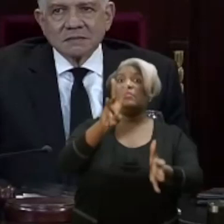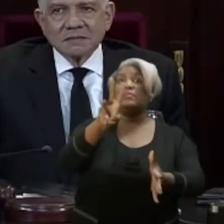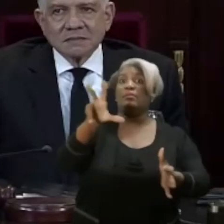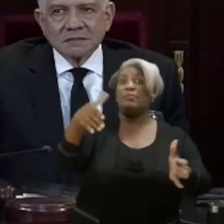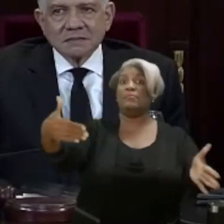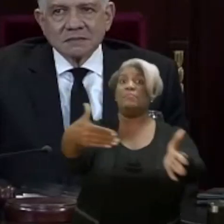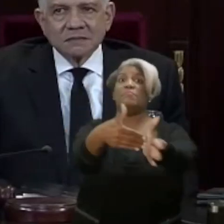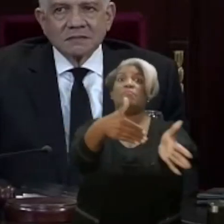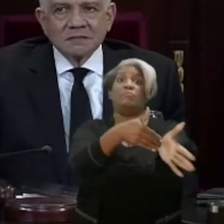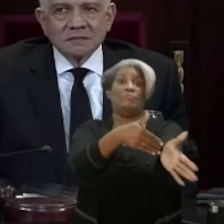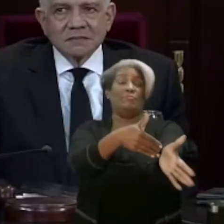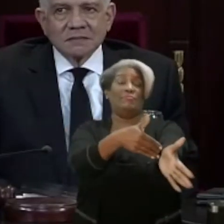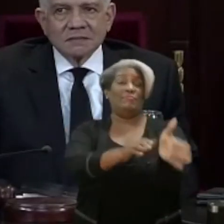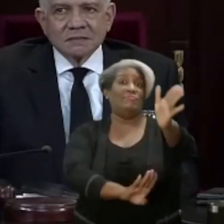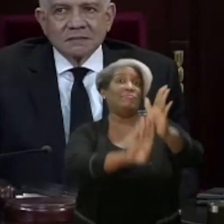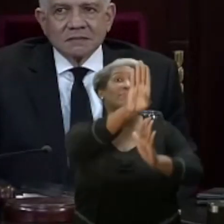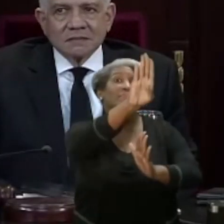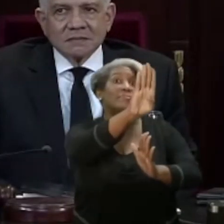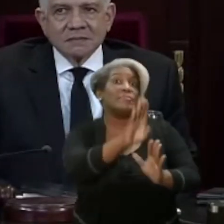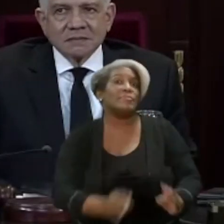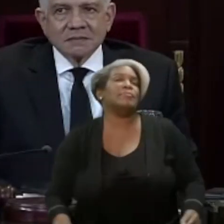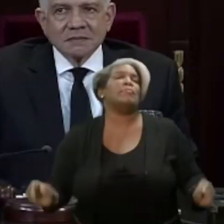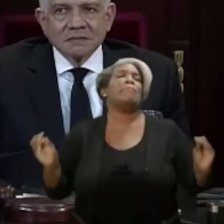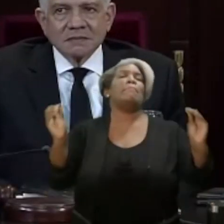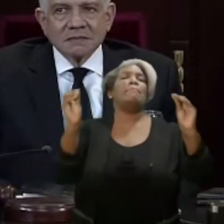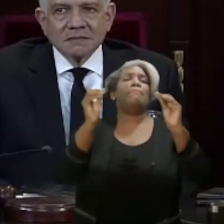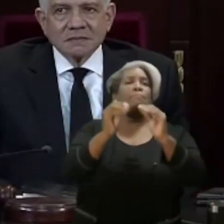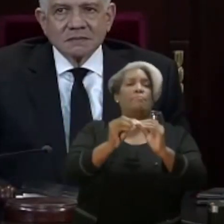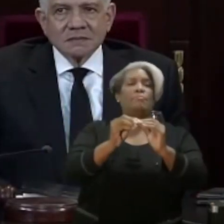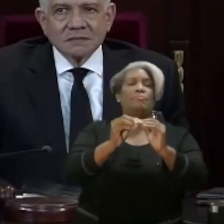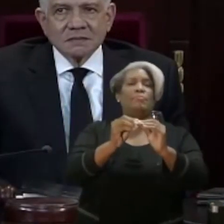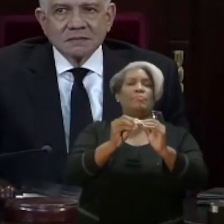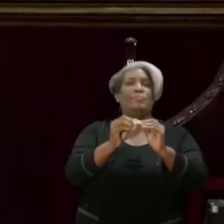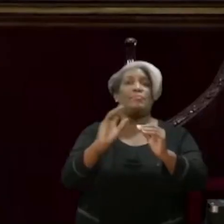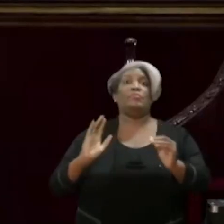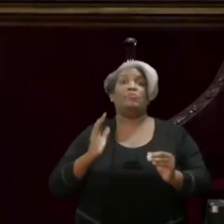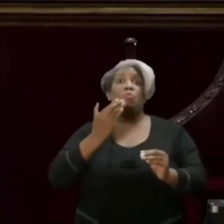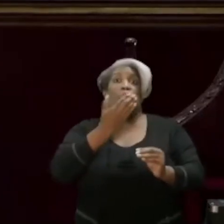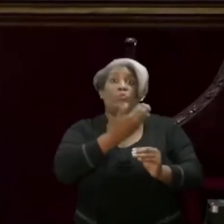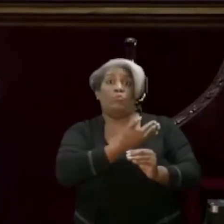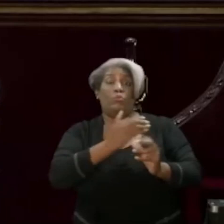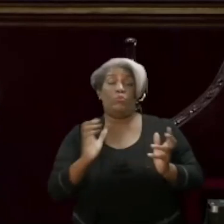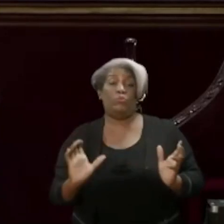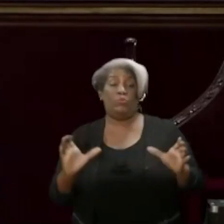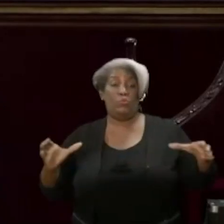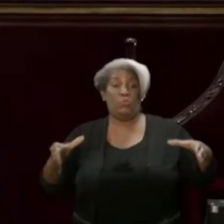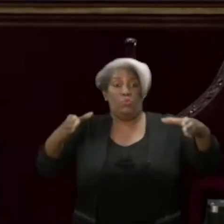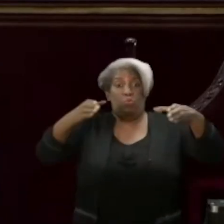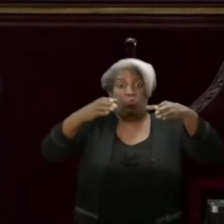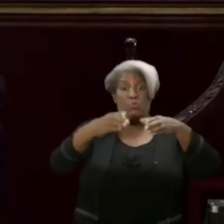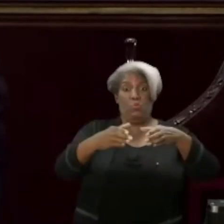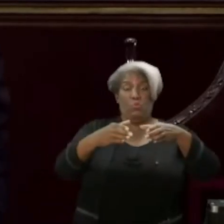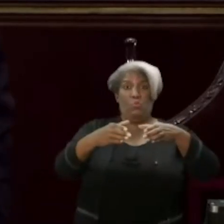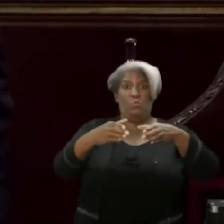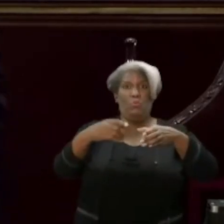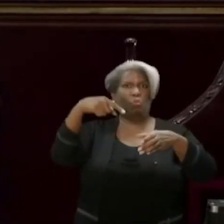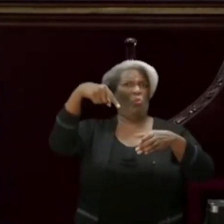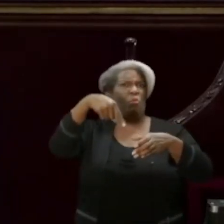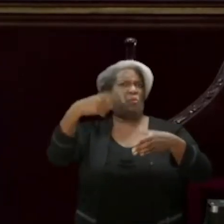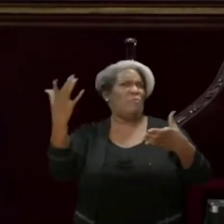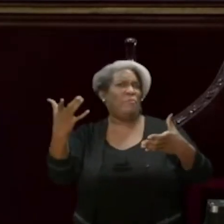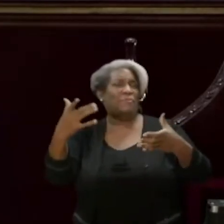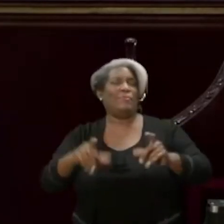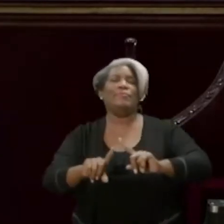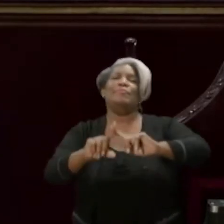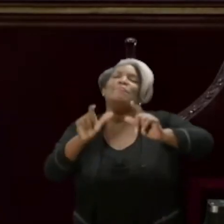pesos. Pero además de las grandes empresas, nuestro tejido productivo está formado sobre todo por MIPYMES, a las que el